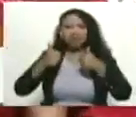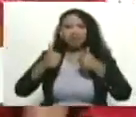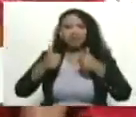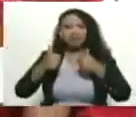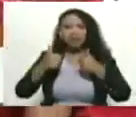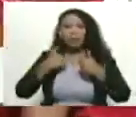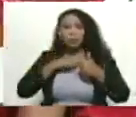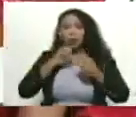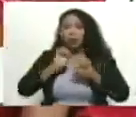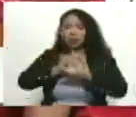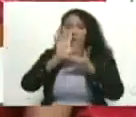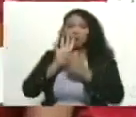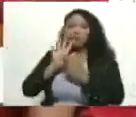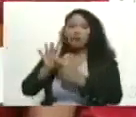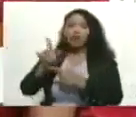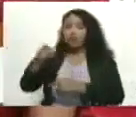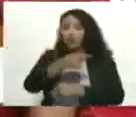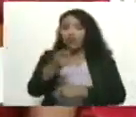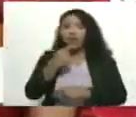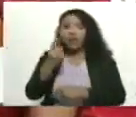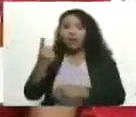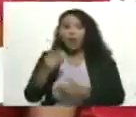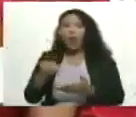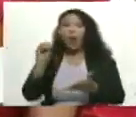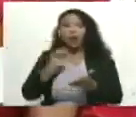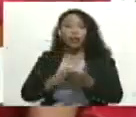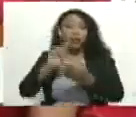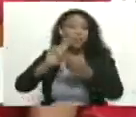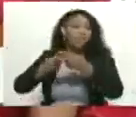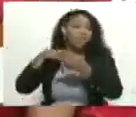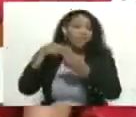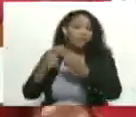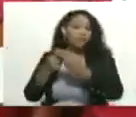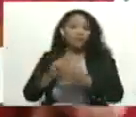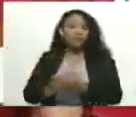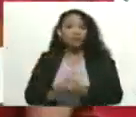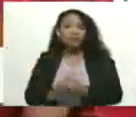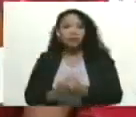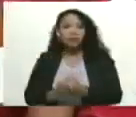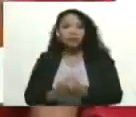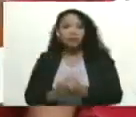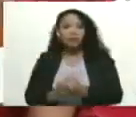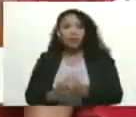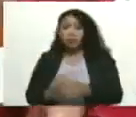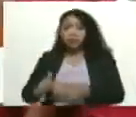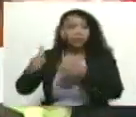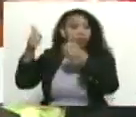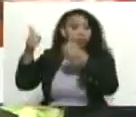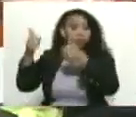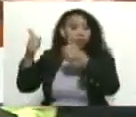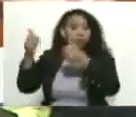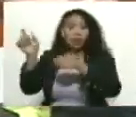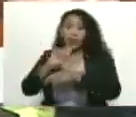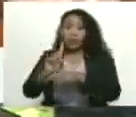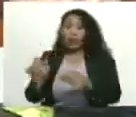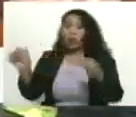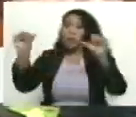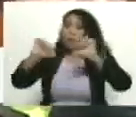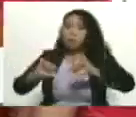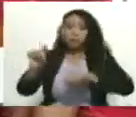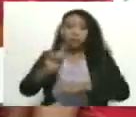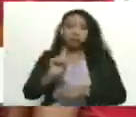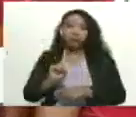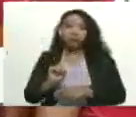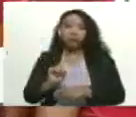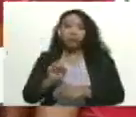claro eso que ustedes dijeron ahora, que no volverán más nunca, ¿verdad? Ni por las buenas, ni por las malas.